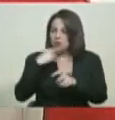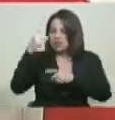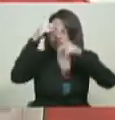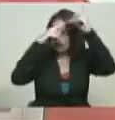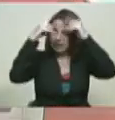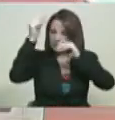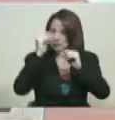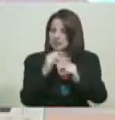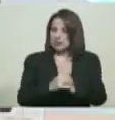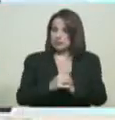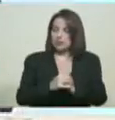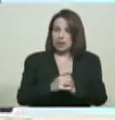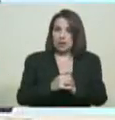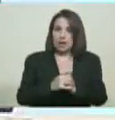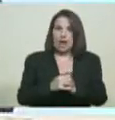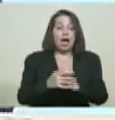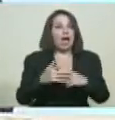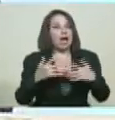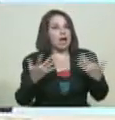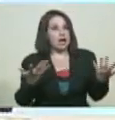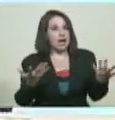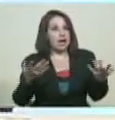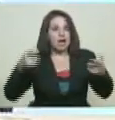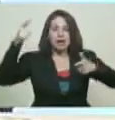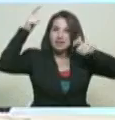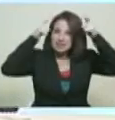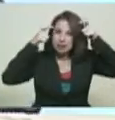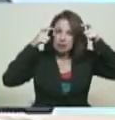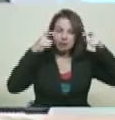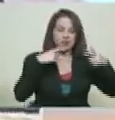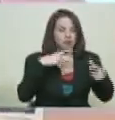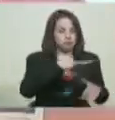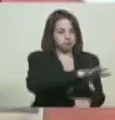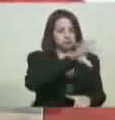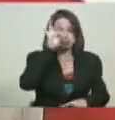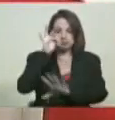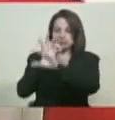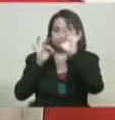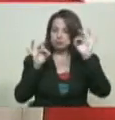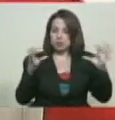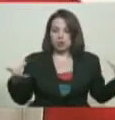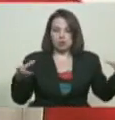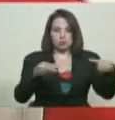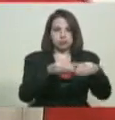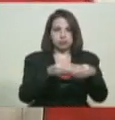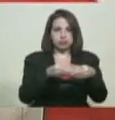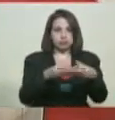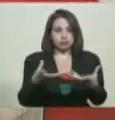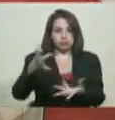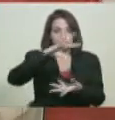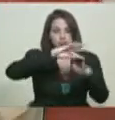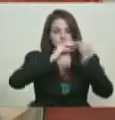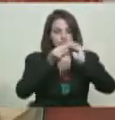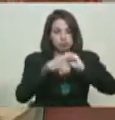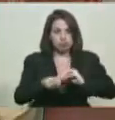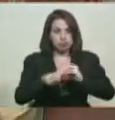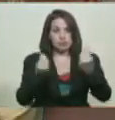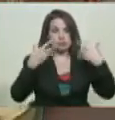comandante chávez dijo todo va incluido y hablo de cinco dimensiones